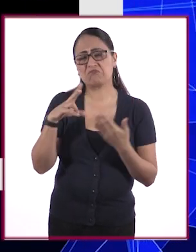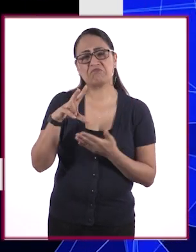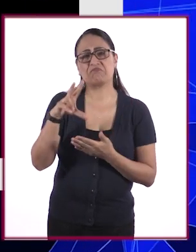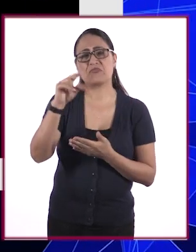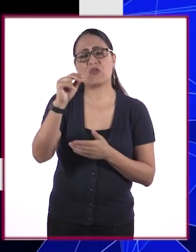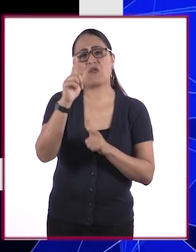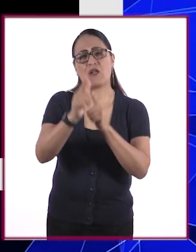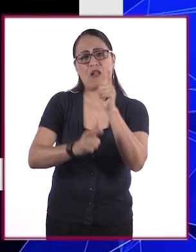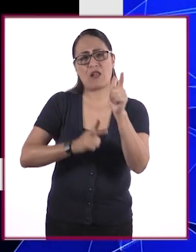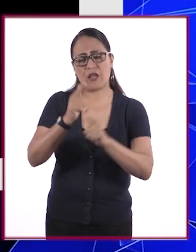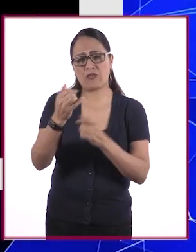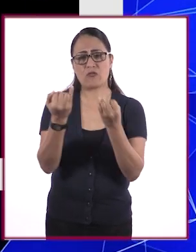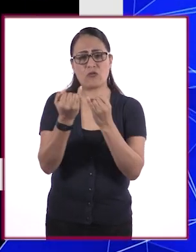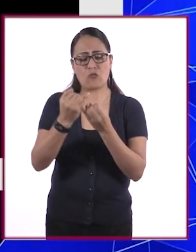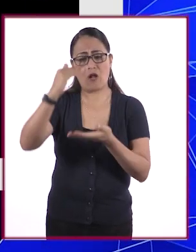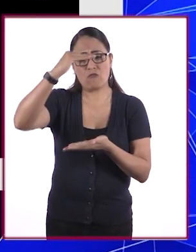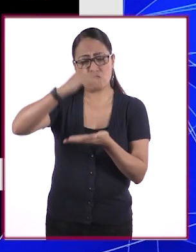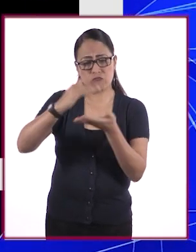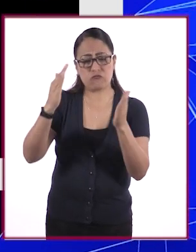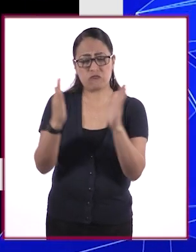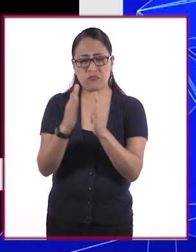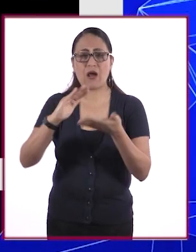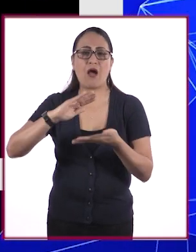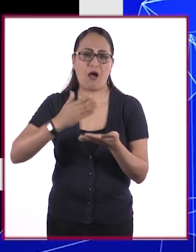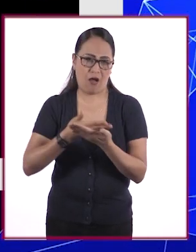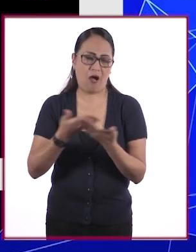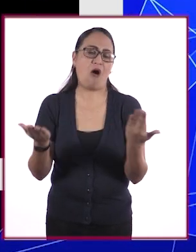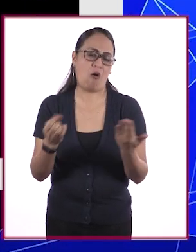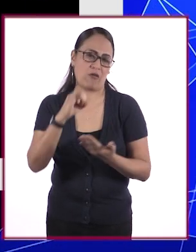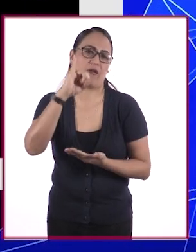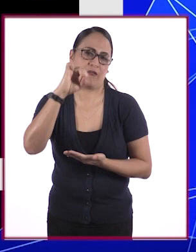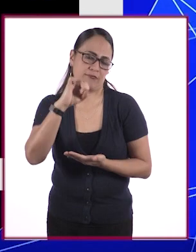velocidades ni la miniaturización que tenemos hoy en día.